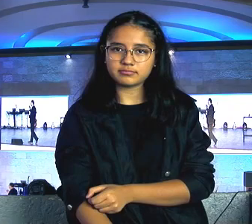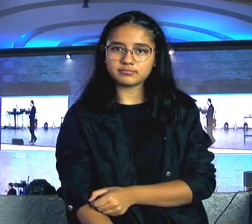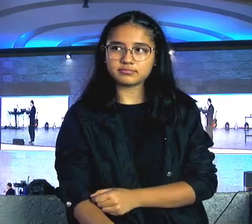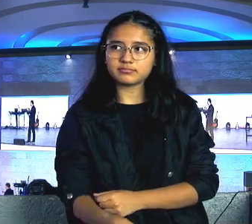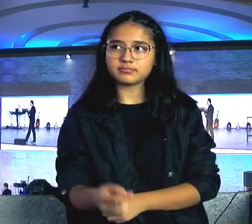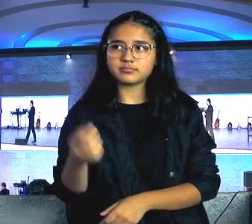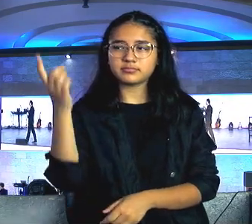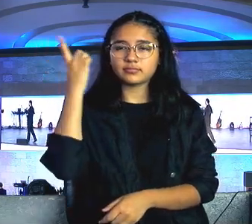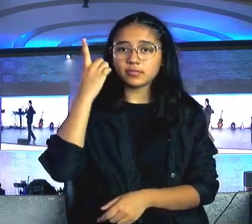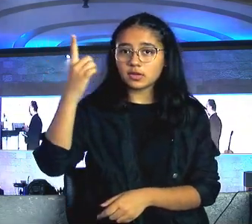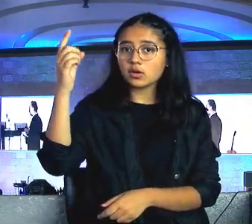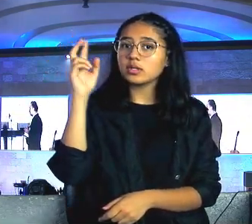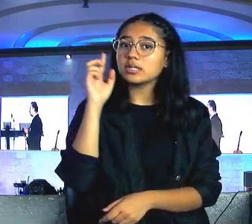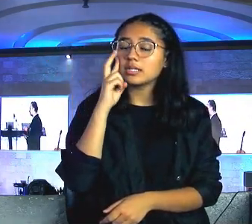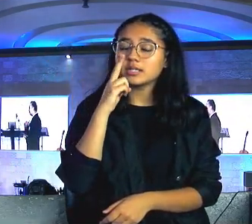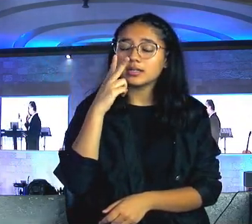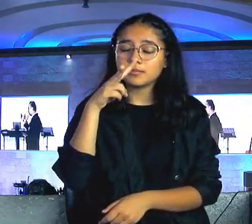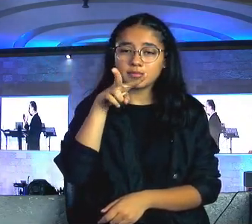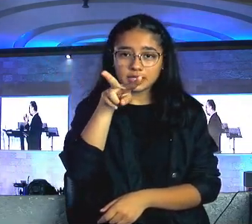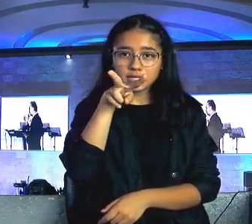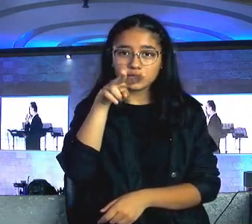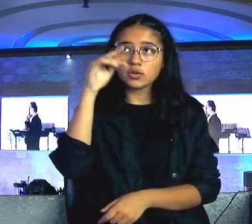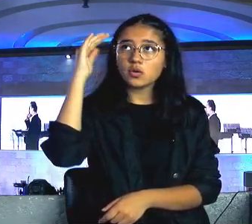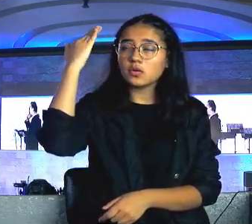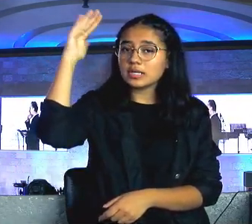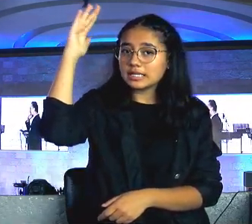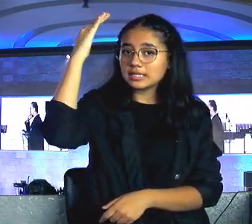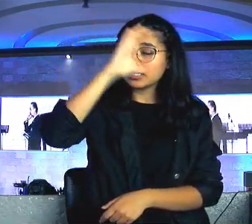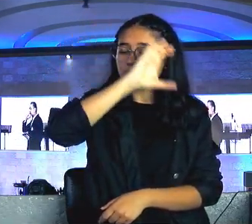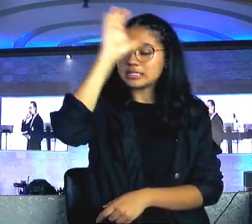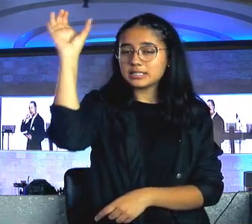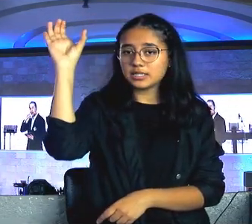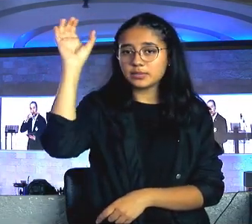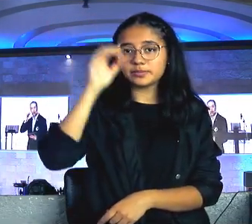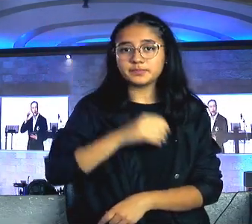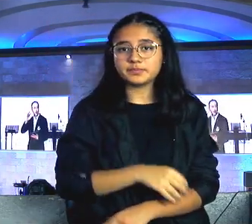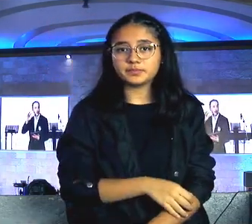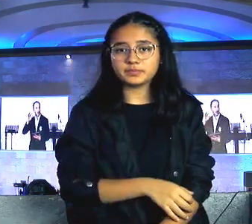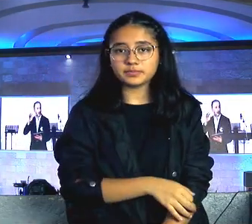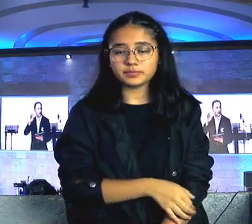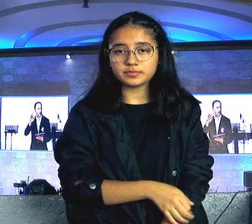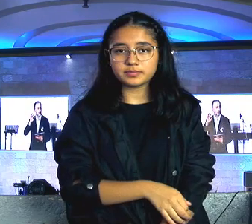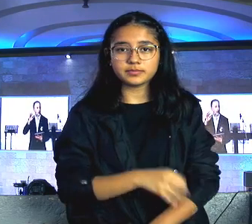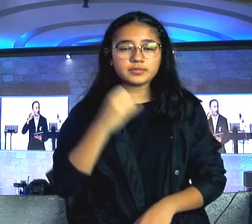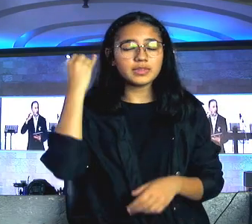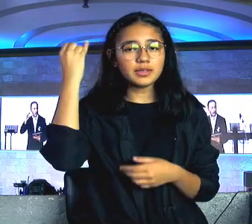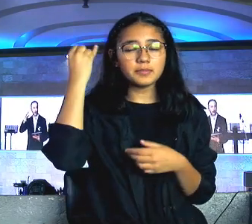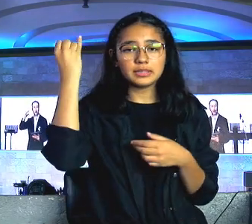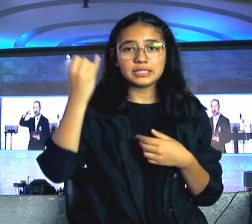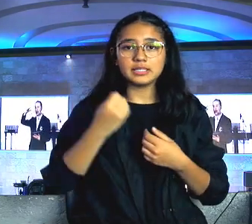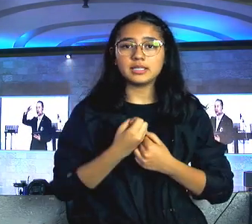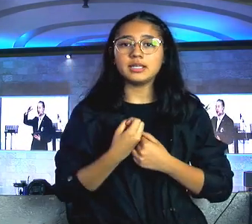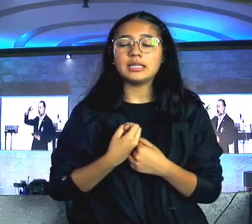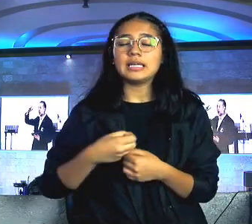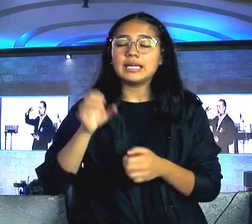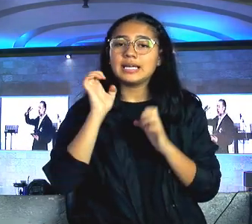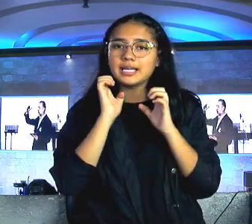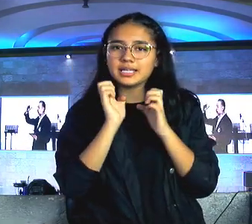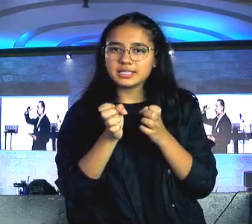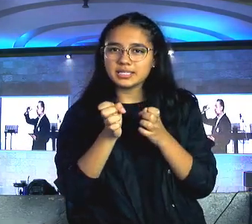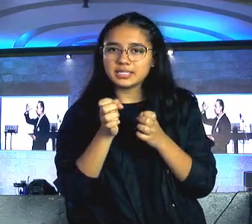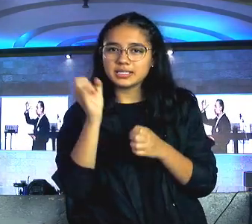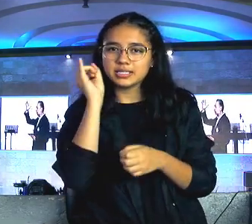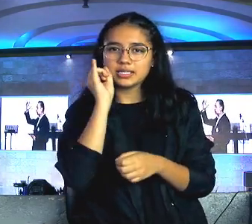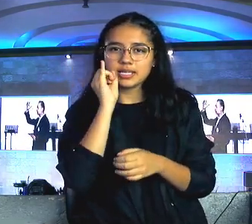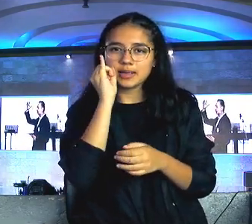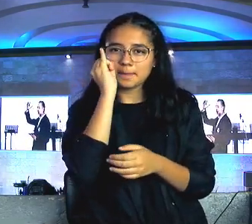Dios te está mirando desde arriba. Imagínate como esas imágenes que a veces vemos en